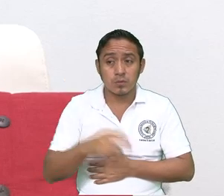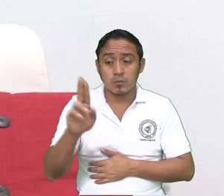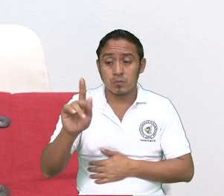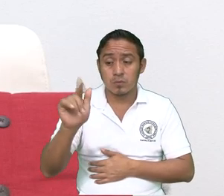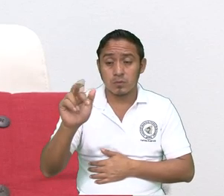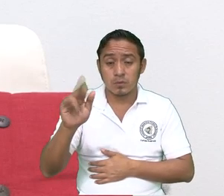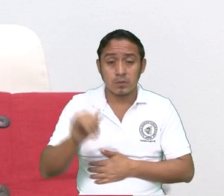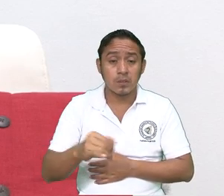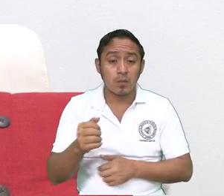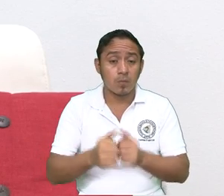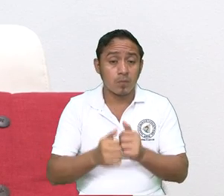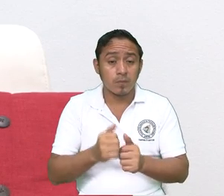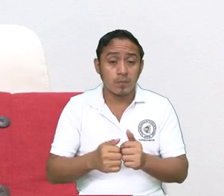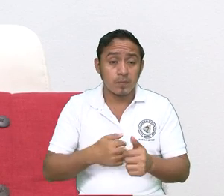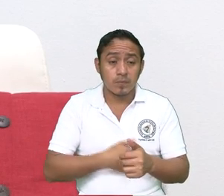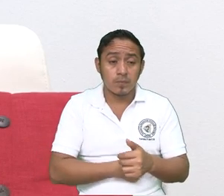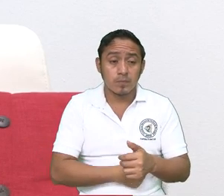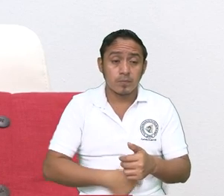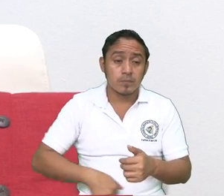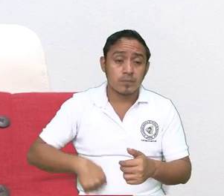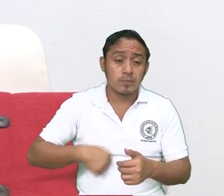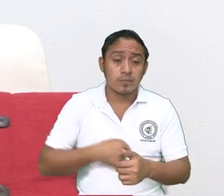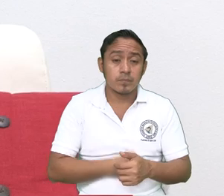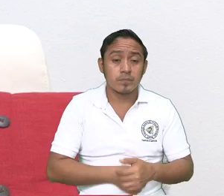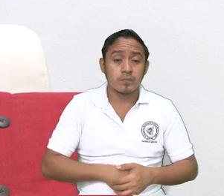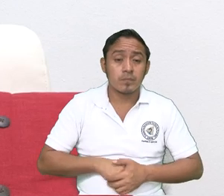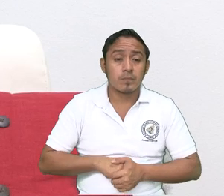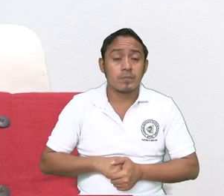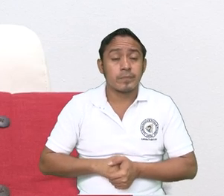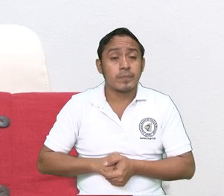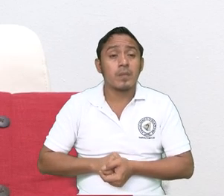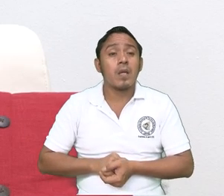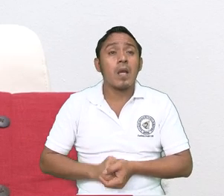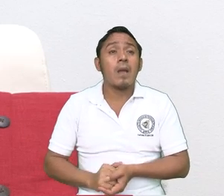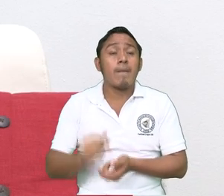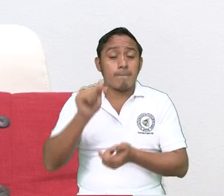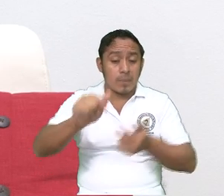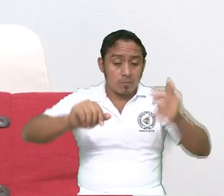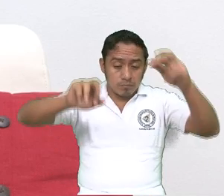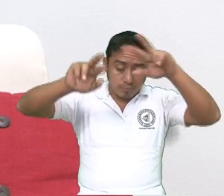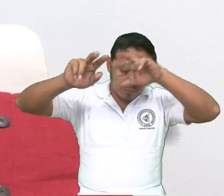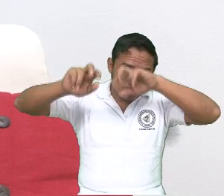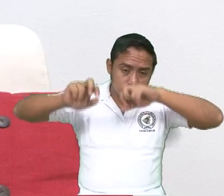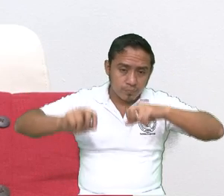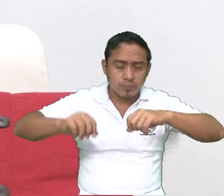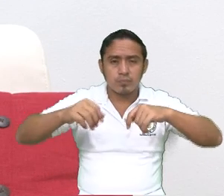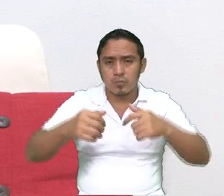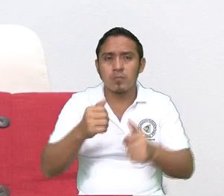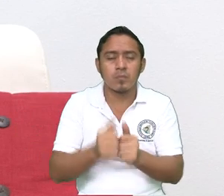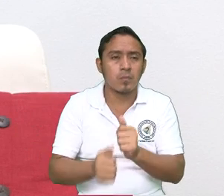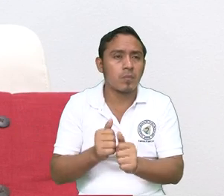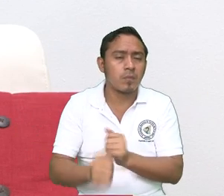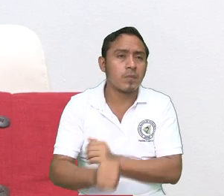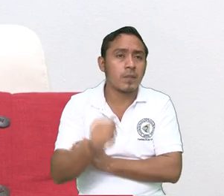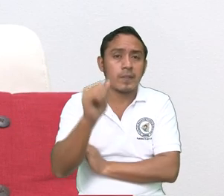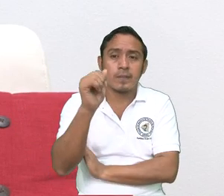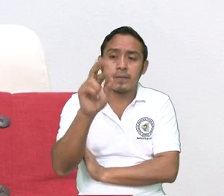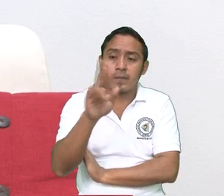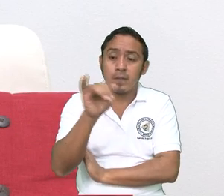sangrado digestivo entonces eso hay que explorarlo el paciente con insuficiencia renal